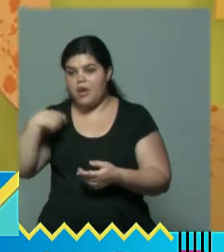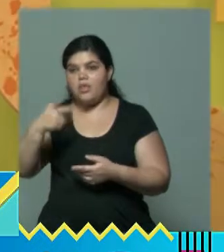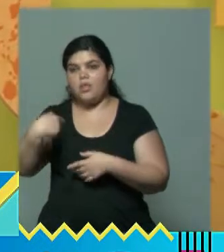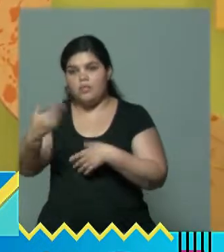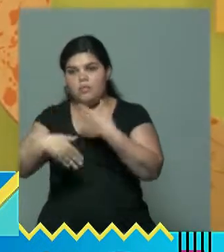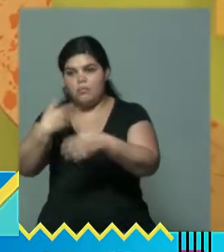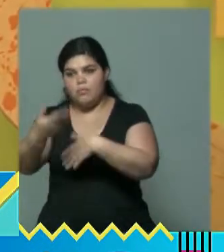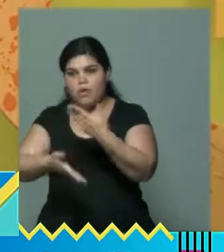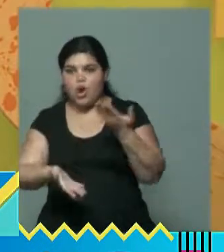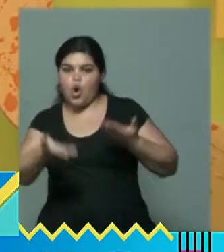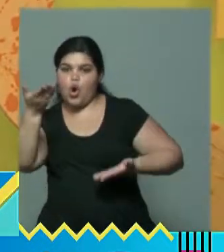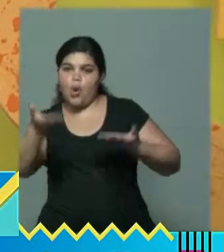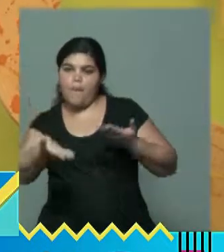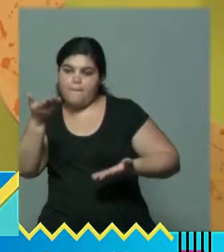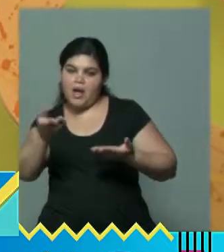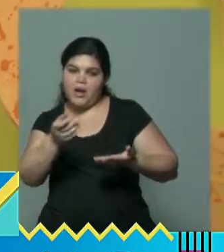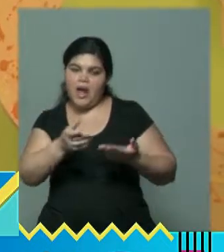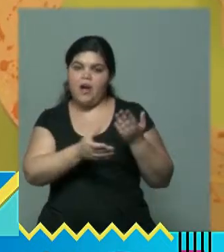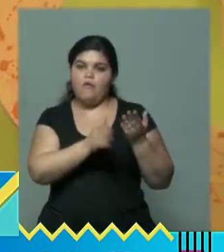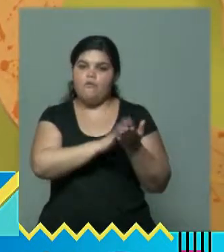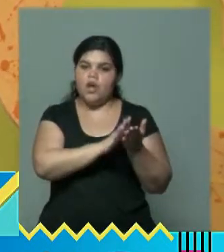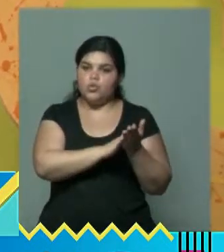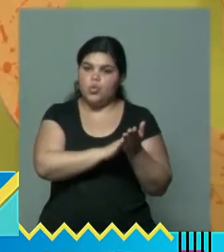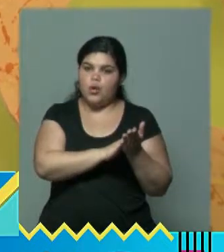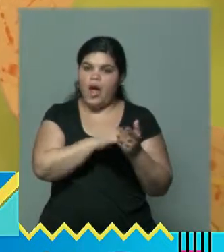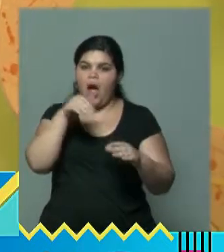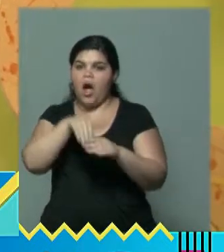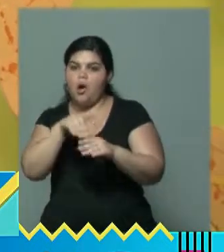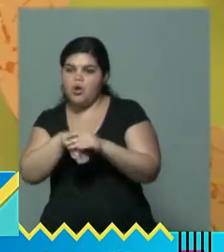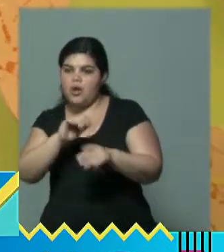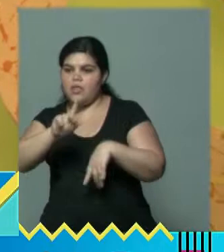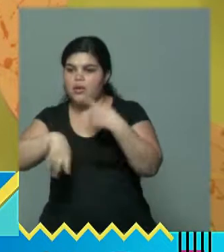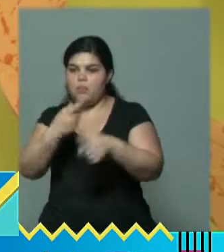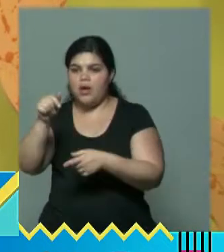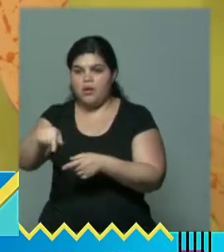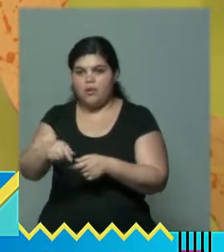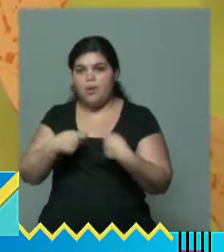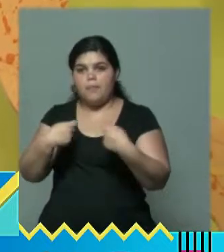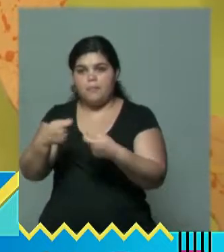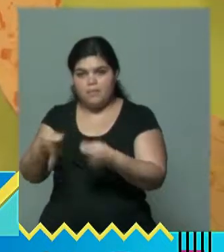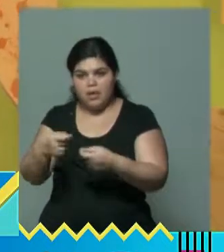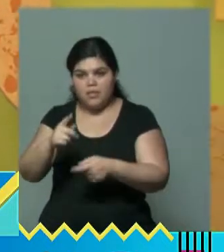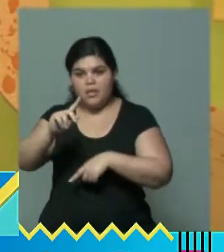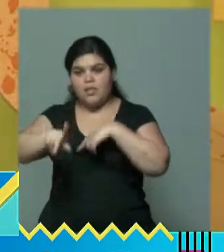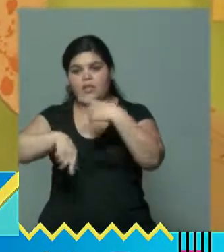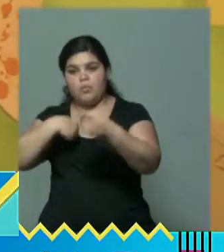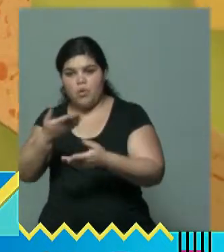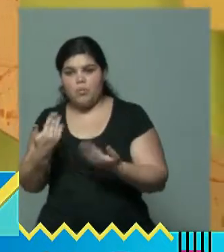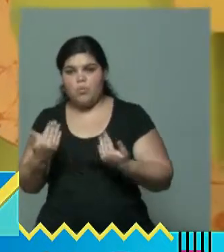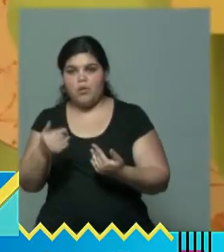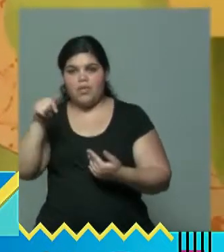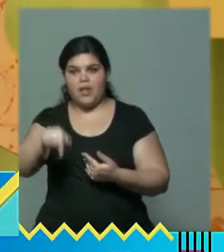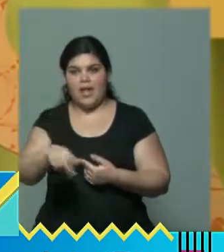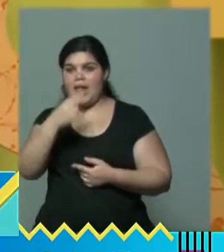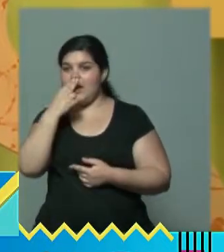ir comparando, entre comillas, lo que te ahorrás de la factura, lo pagás en el financiamiento, salís en un neto y en algún momento vas a tener toda esa energía, entre